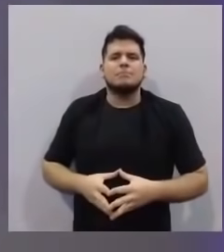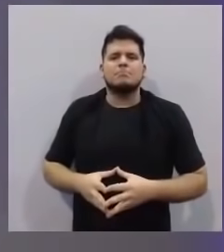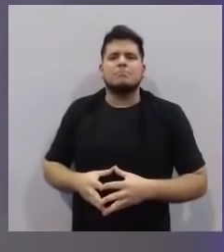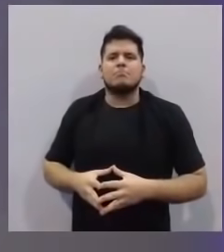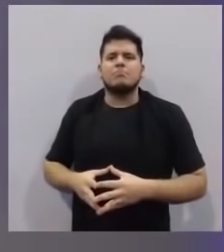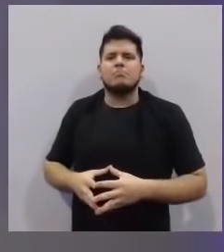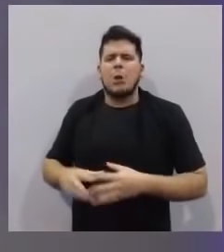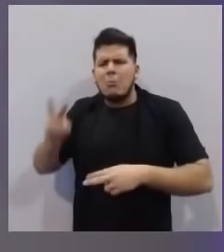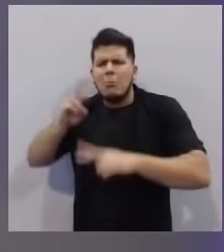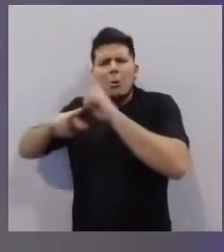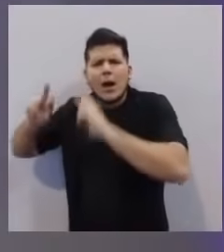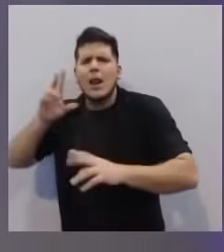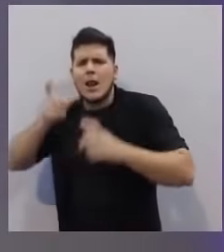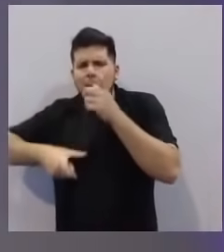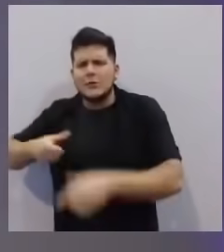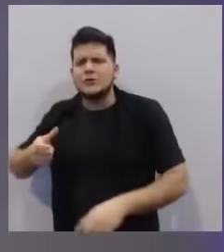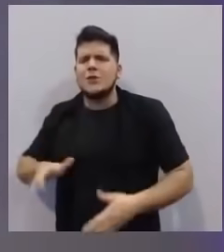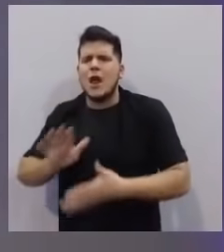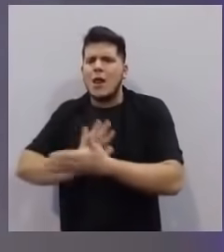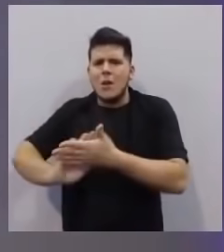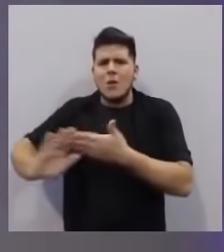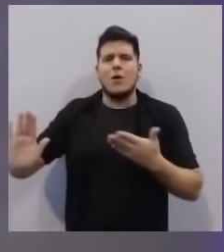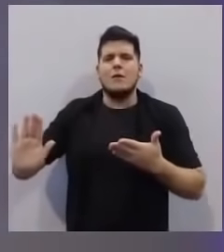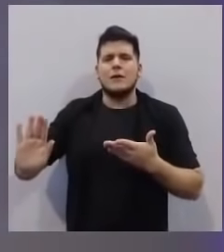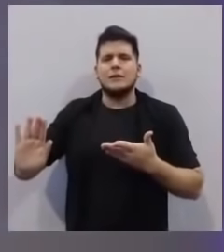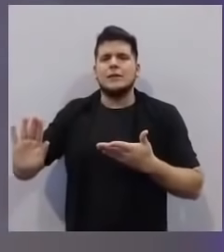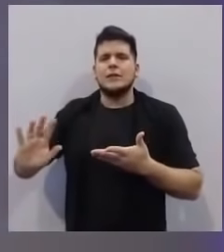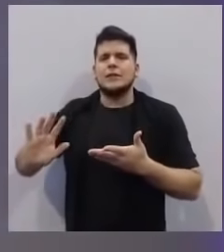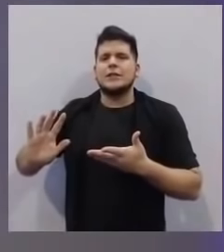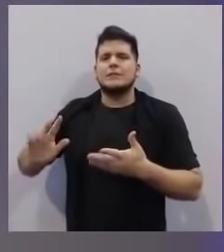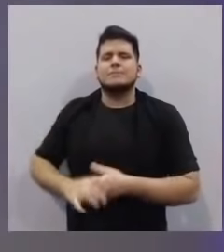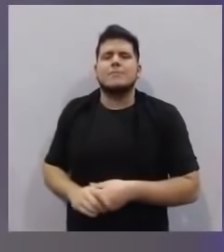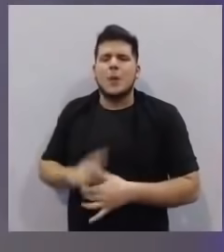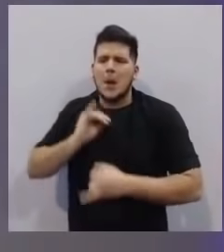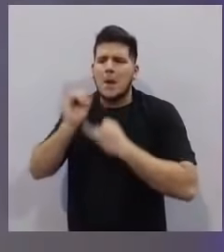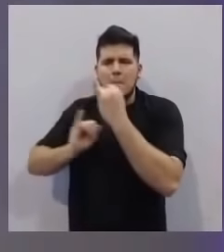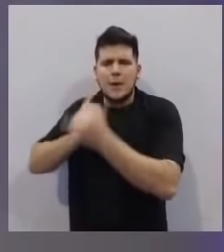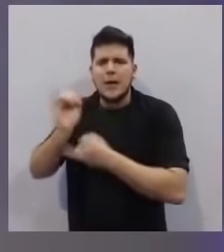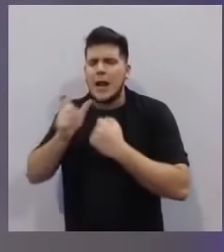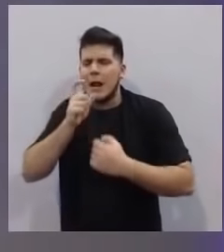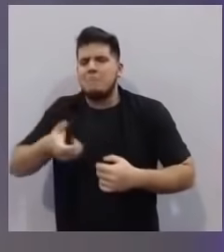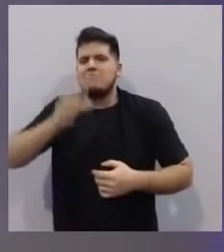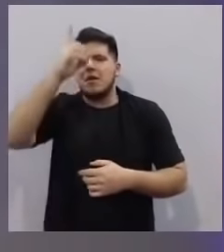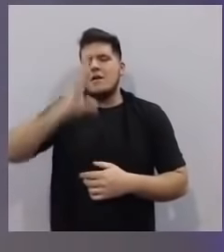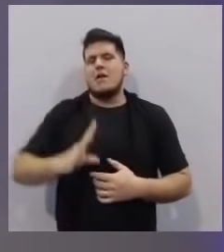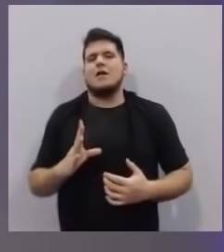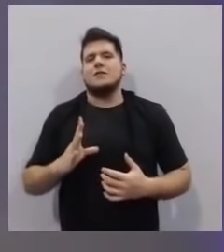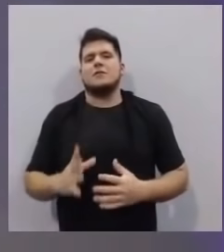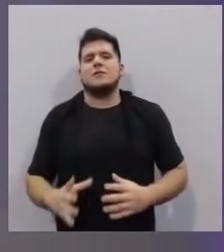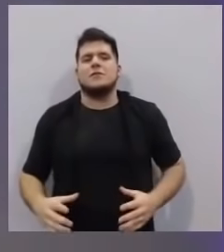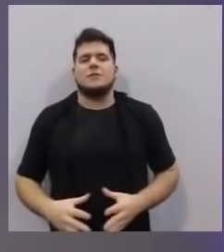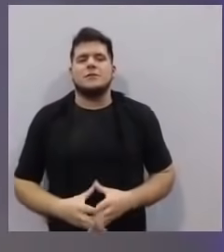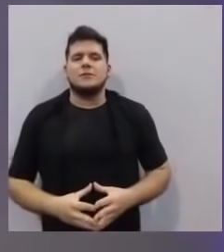rescatados por la sangre de cristo que son muchos yo disfruto aquí las bendiciones del reino